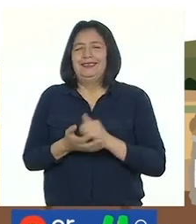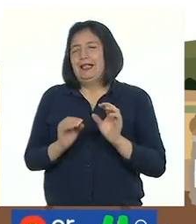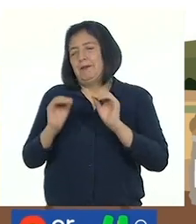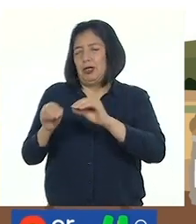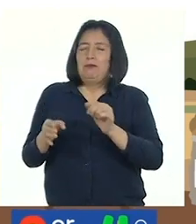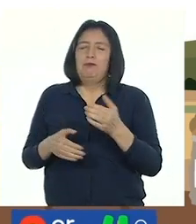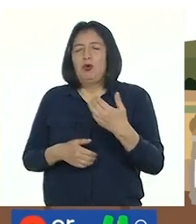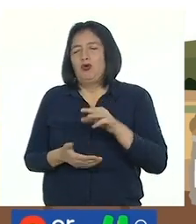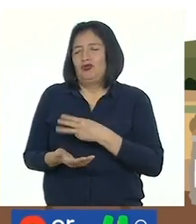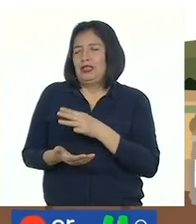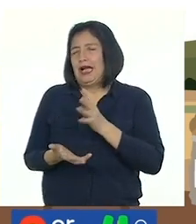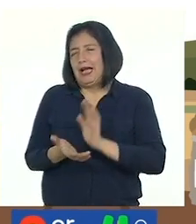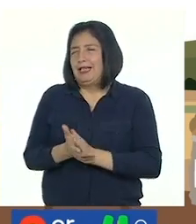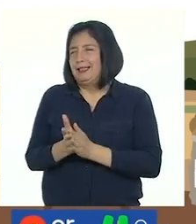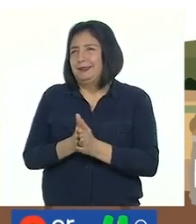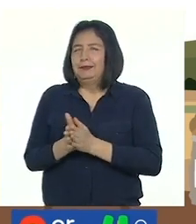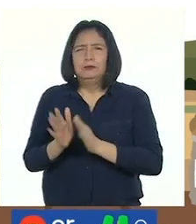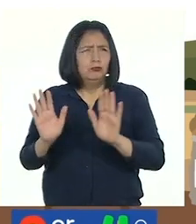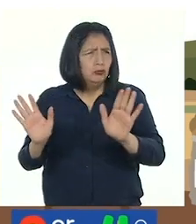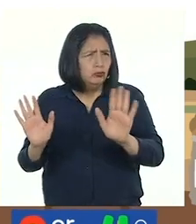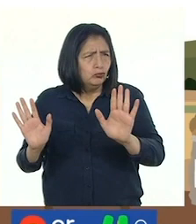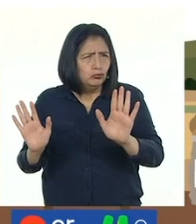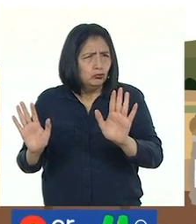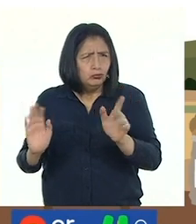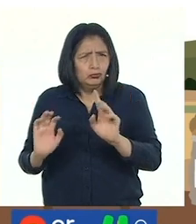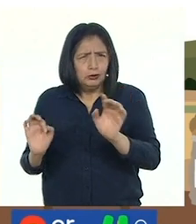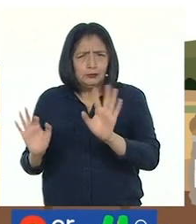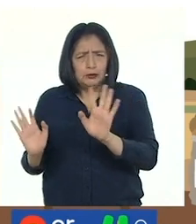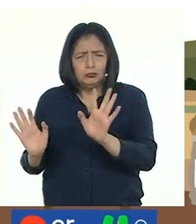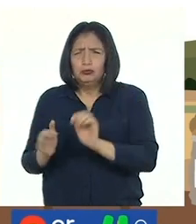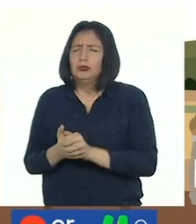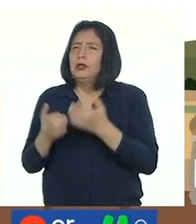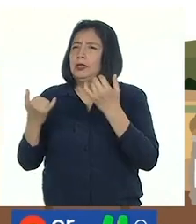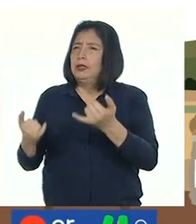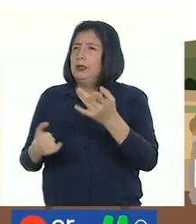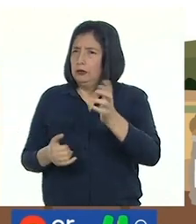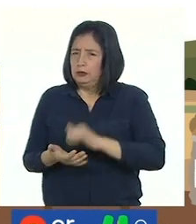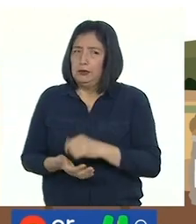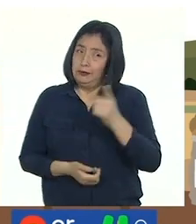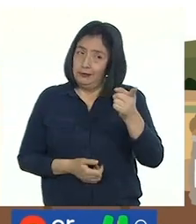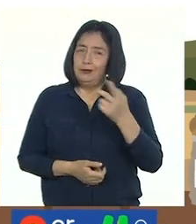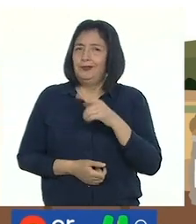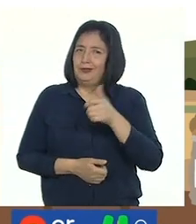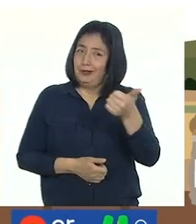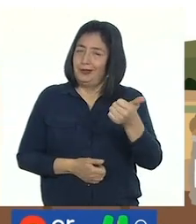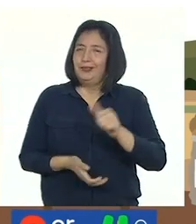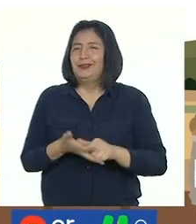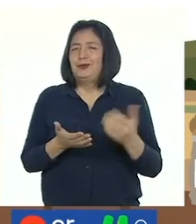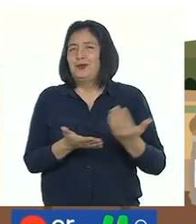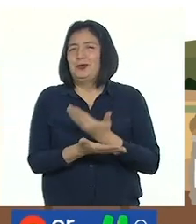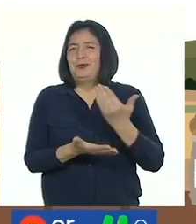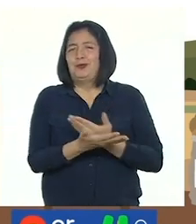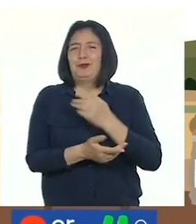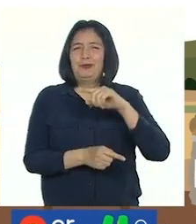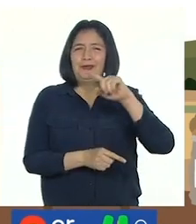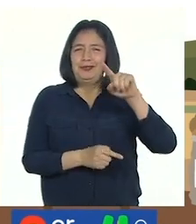la música! No, todavía no. Ahora, inténtenlo con esa nueva